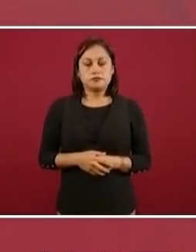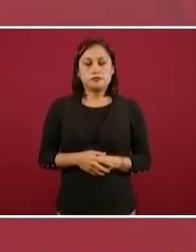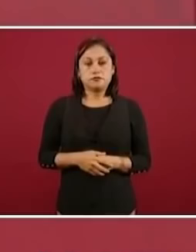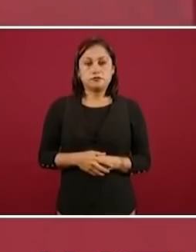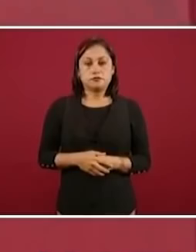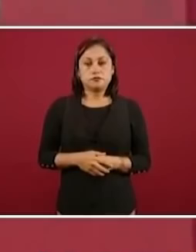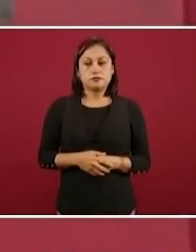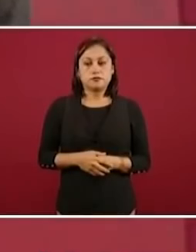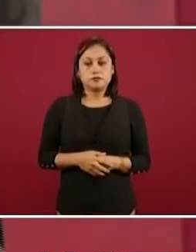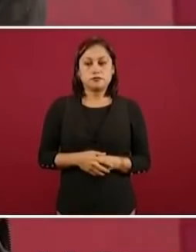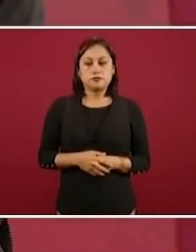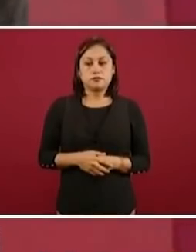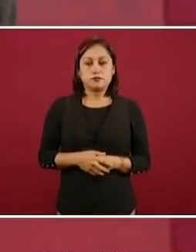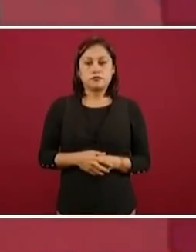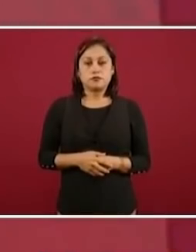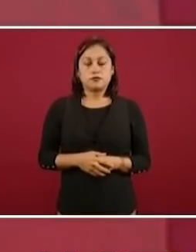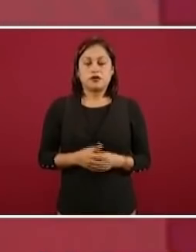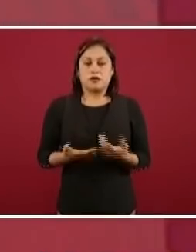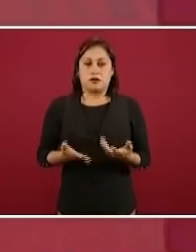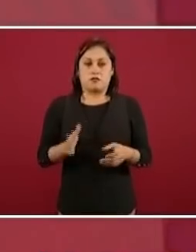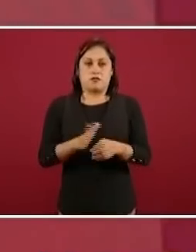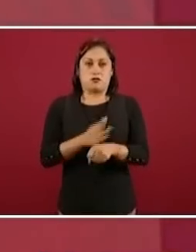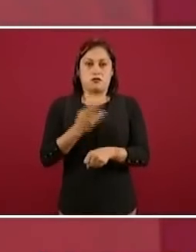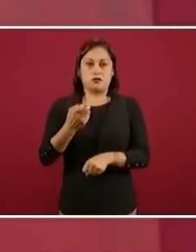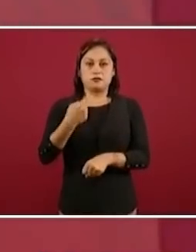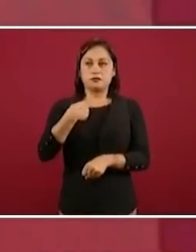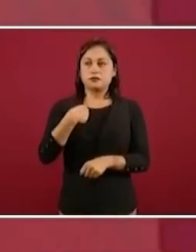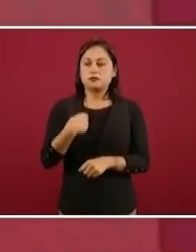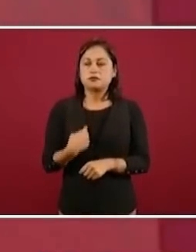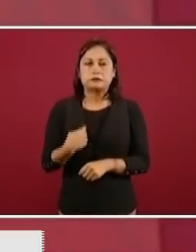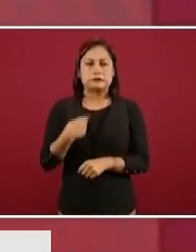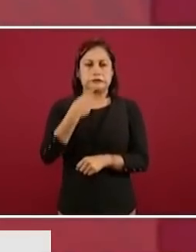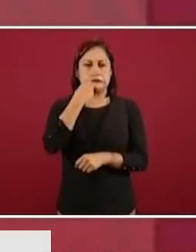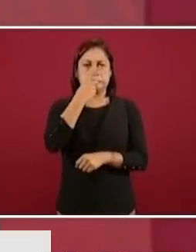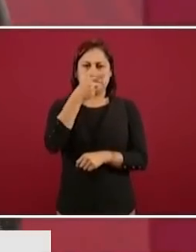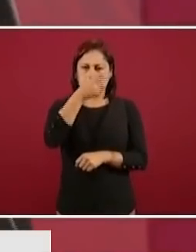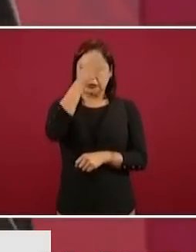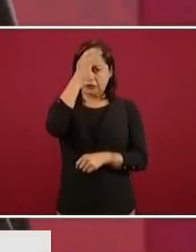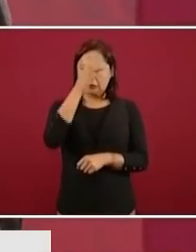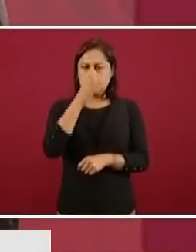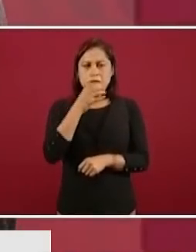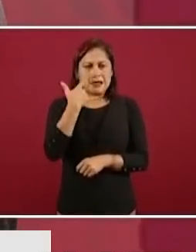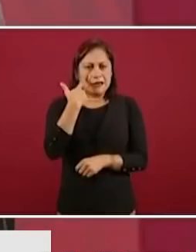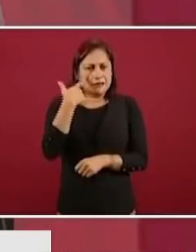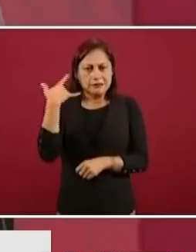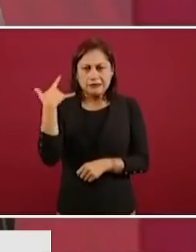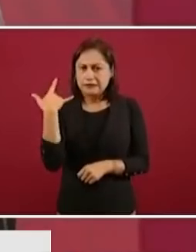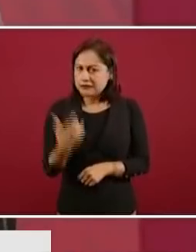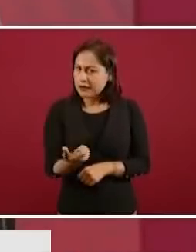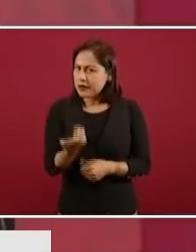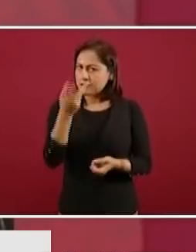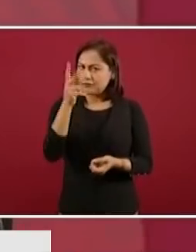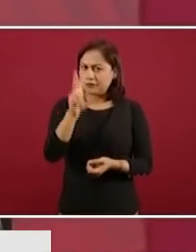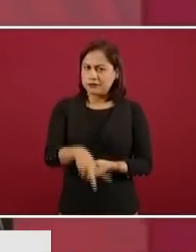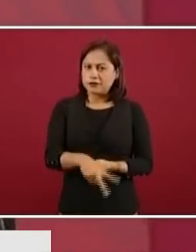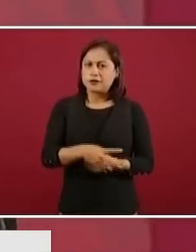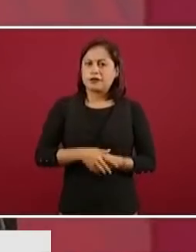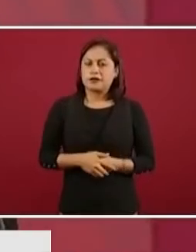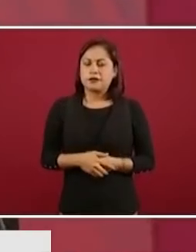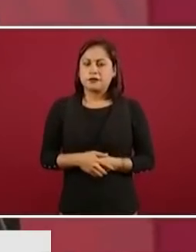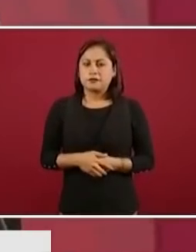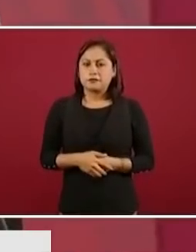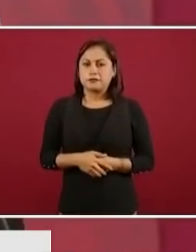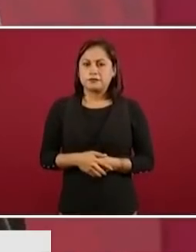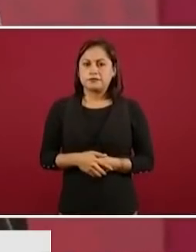es excepcional que no es algo que se